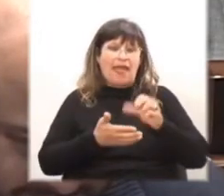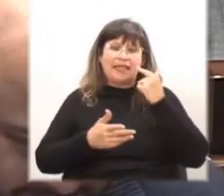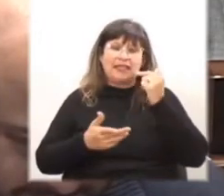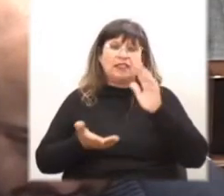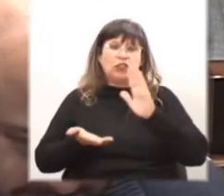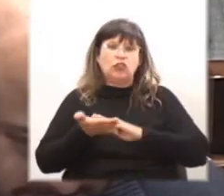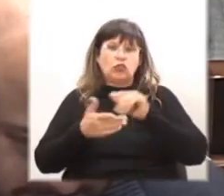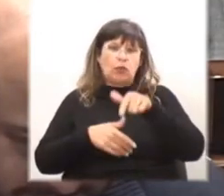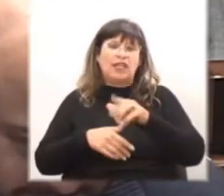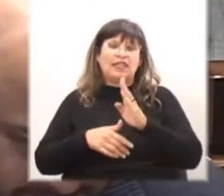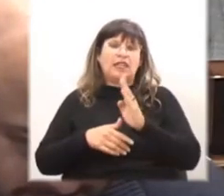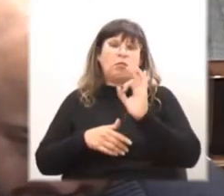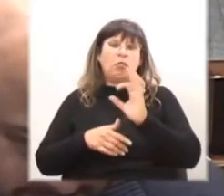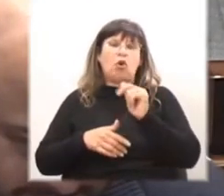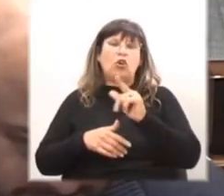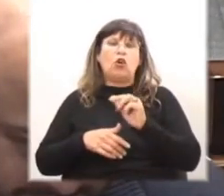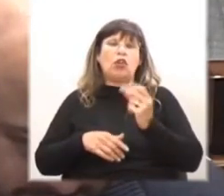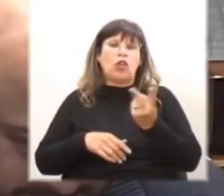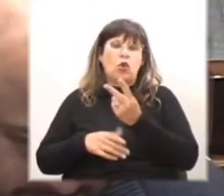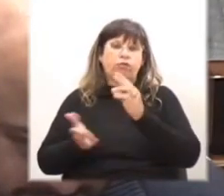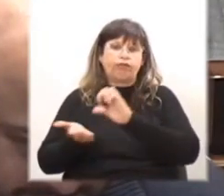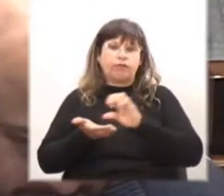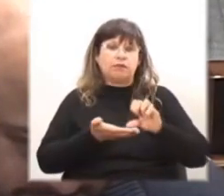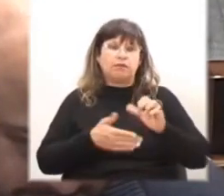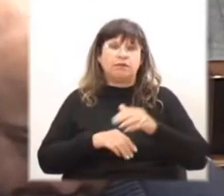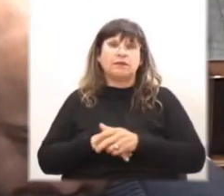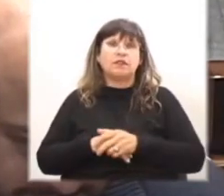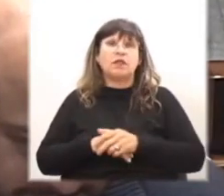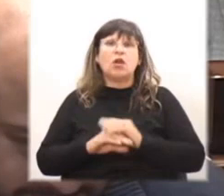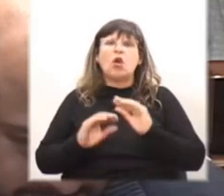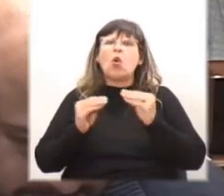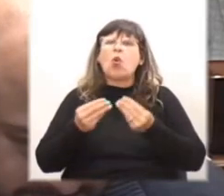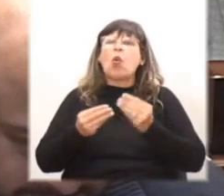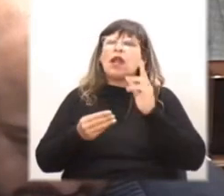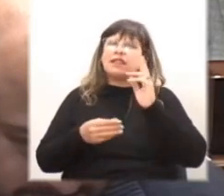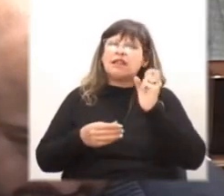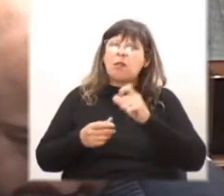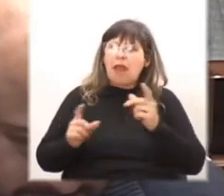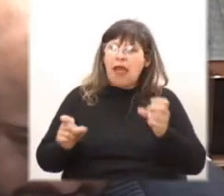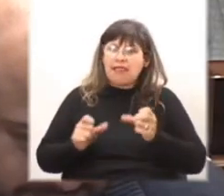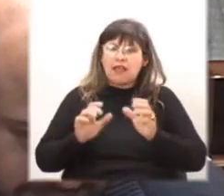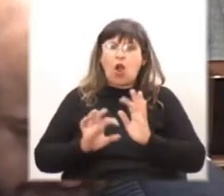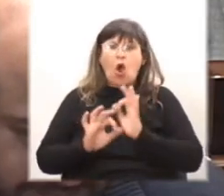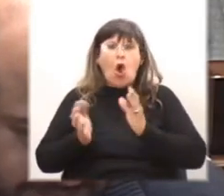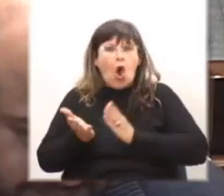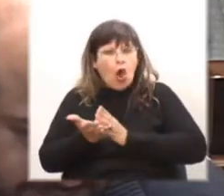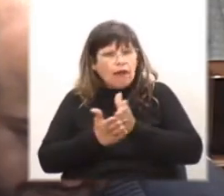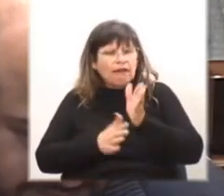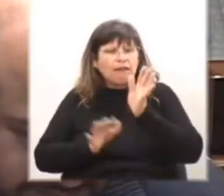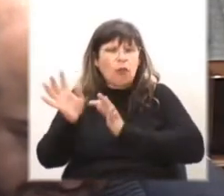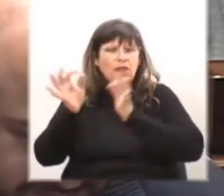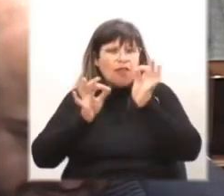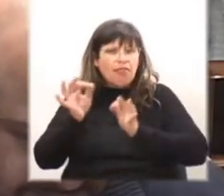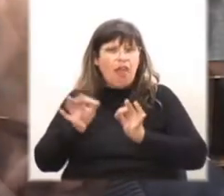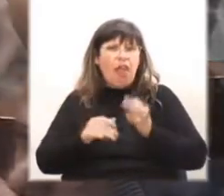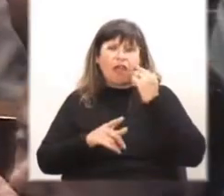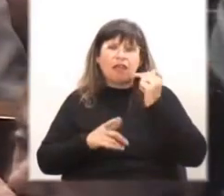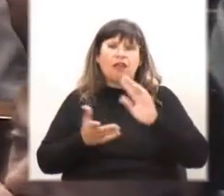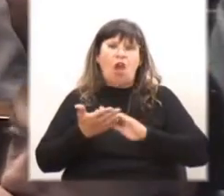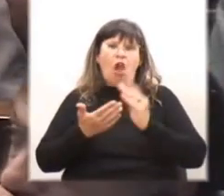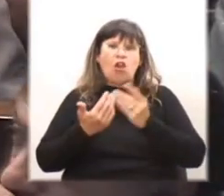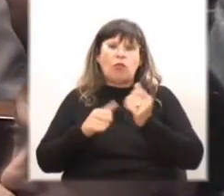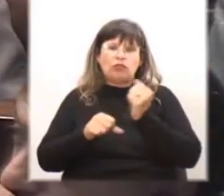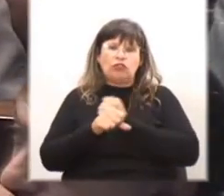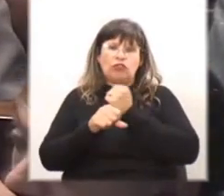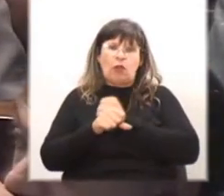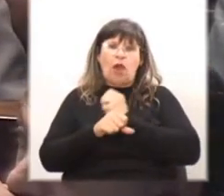este polo binacional? ¿Cuál es el plan de acción o lineamientos estratégicos y los proyectos de